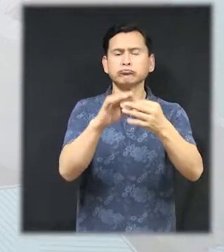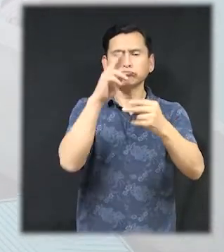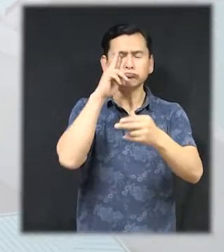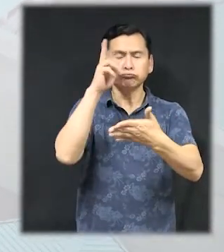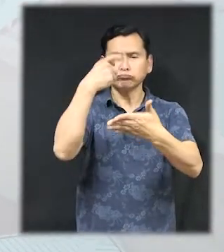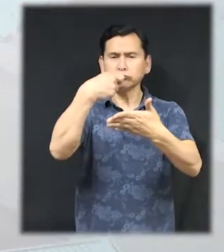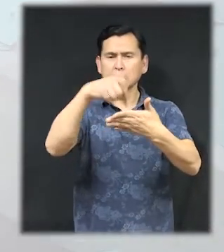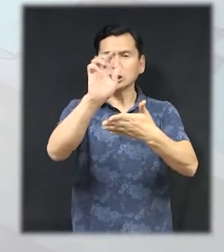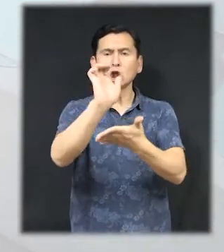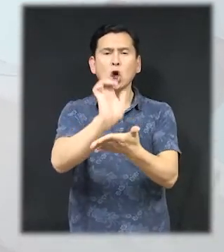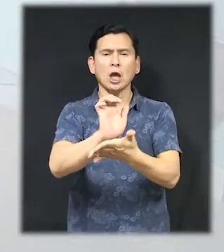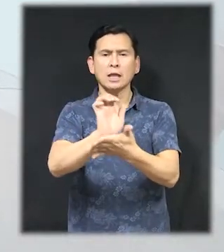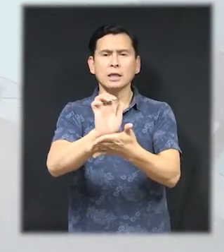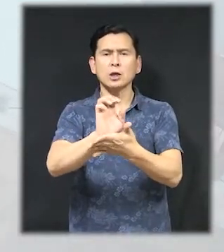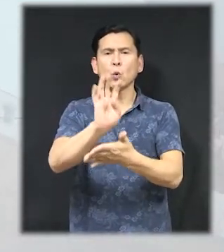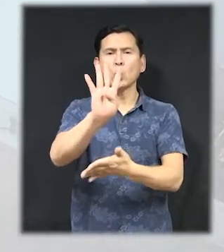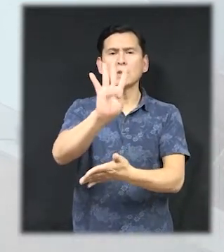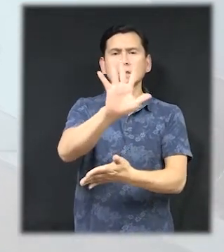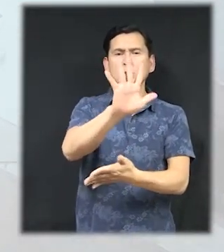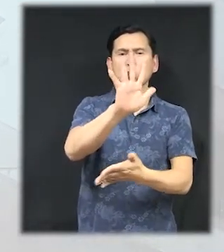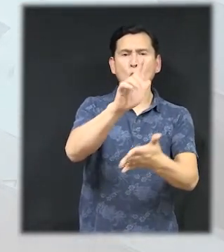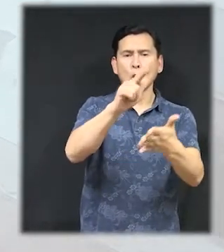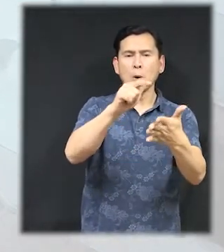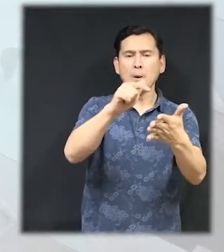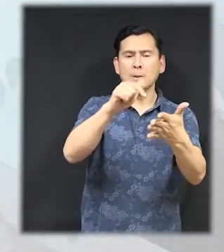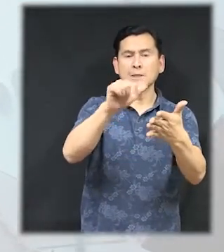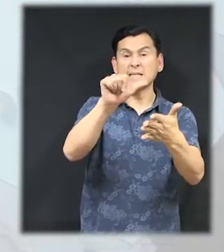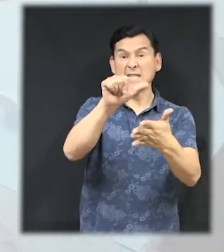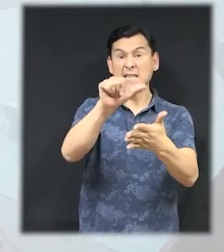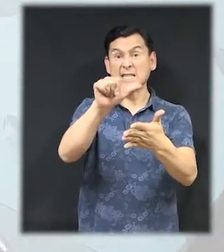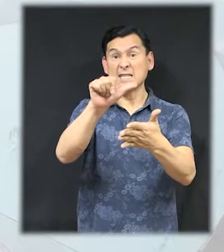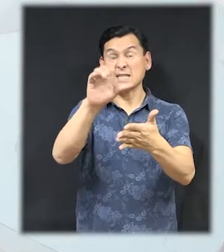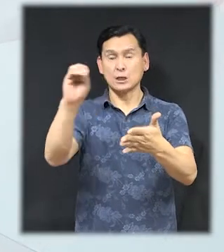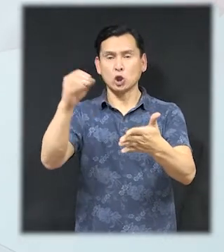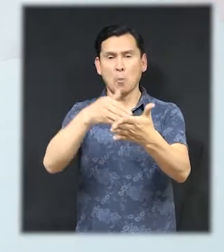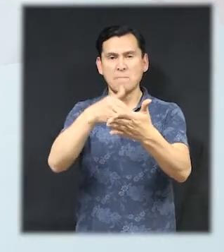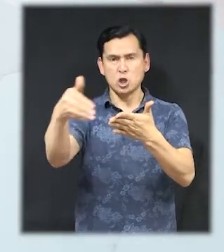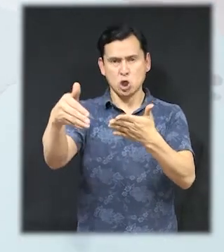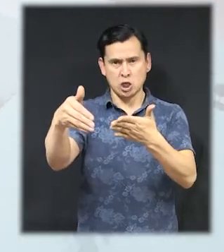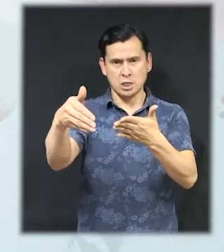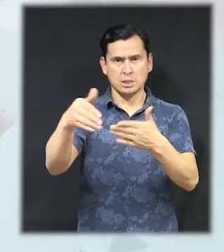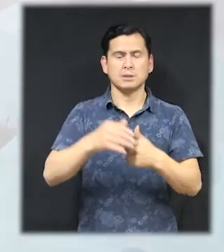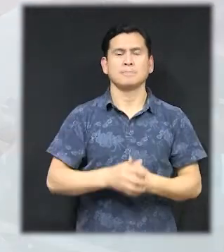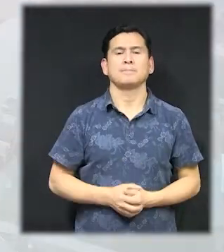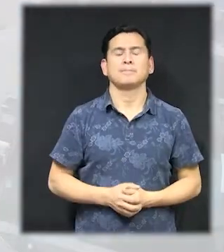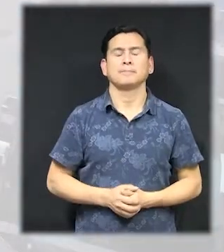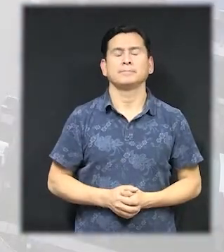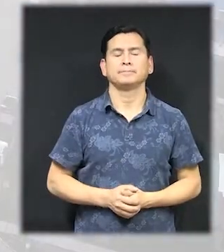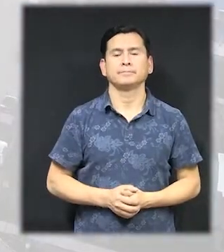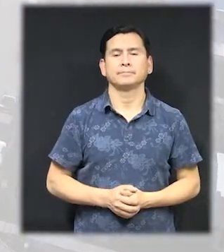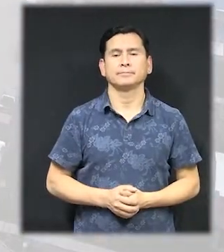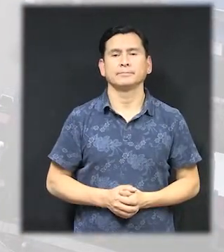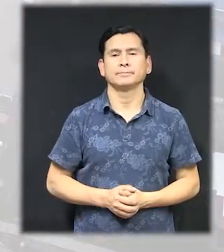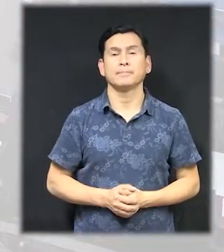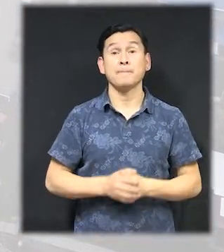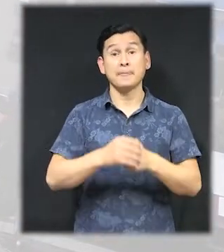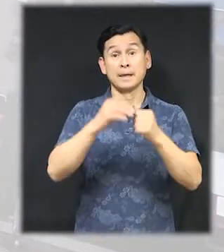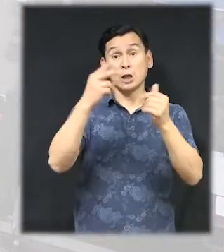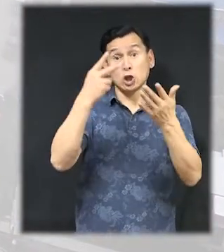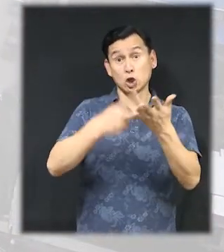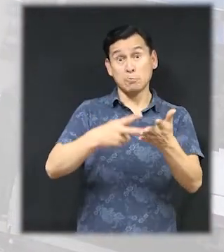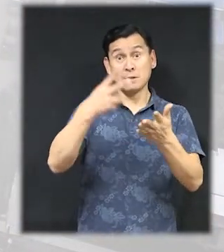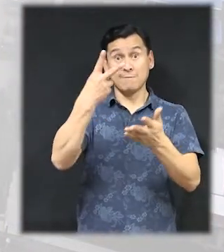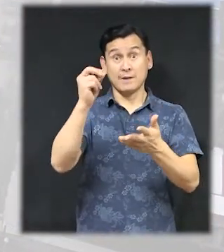pesos, cerramos el año con un reconocimiento por parte del Estado de que el establecimiento tuvo un gasto